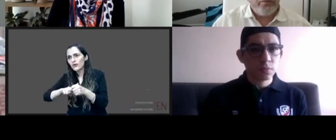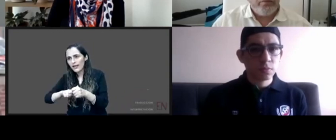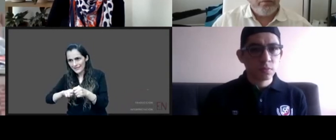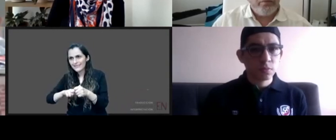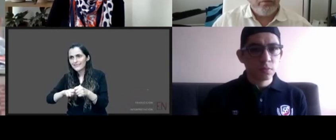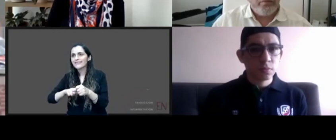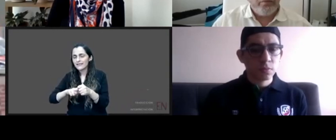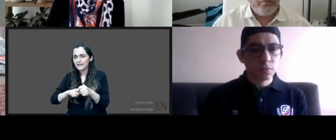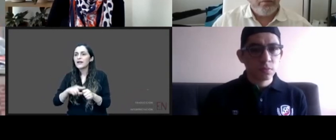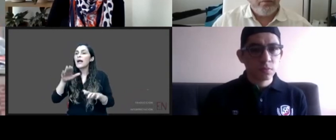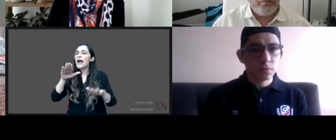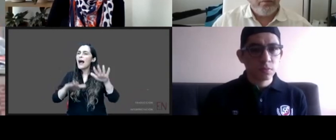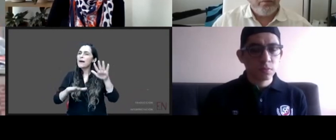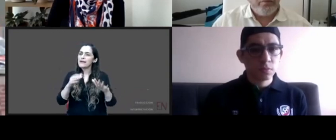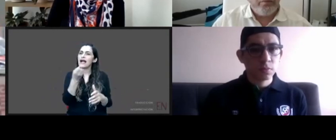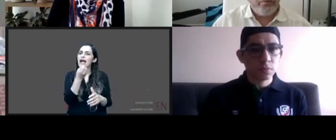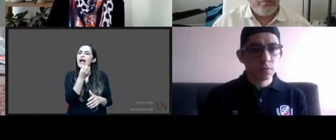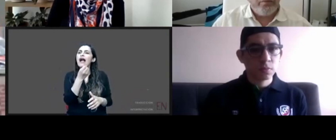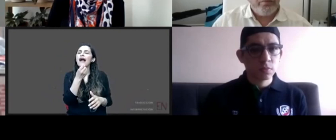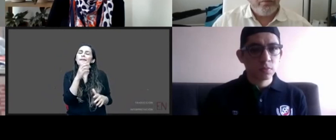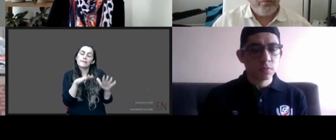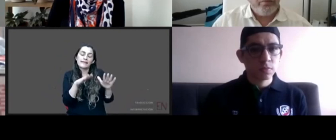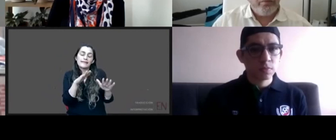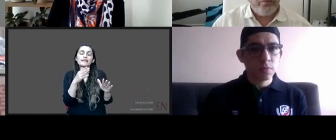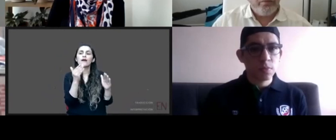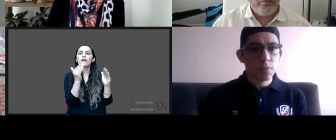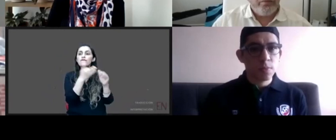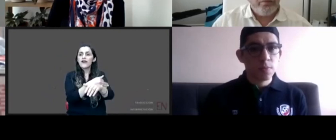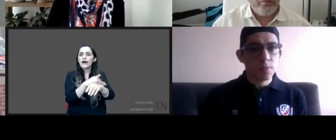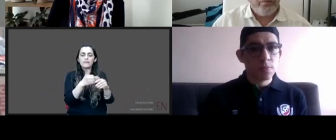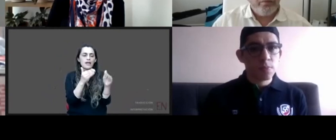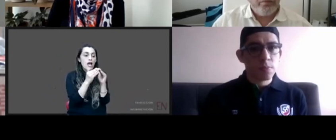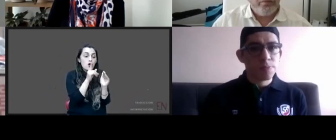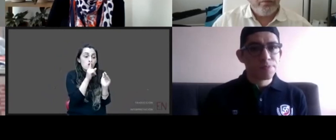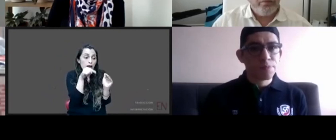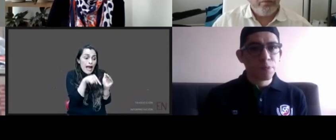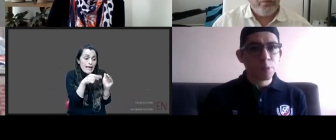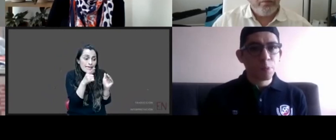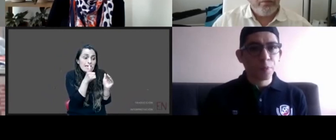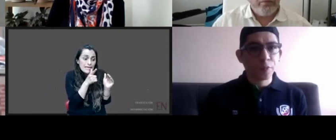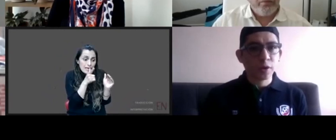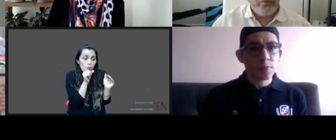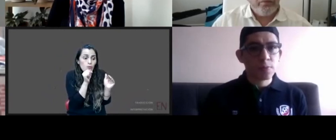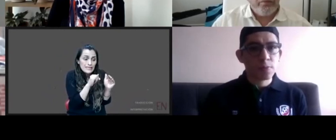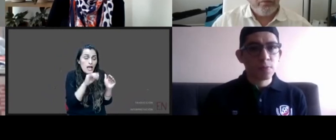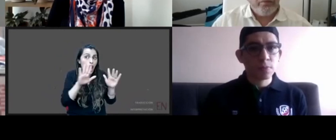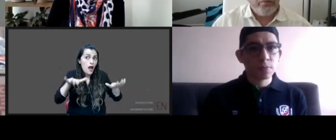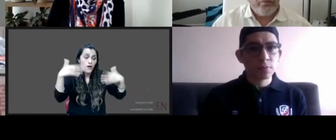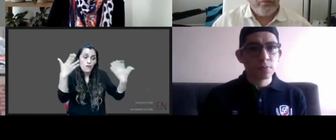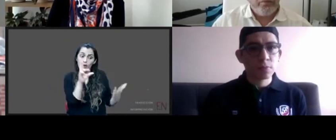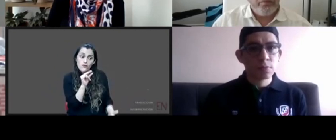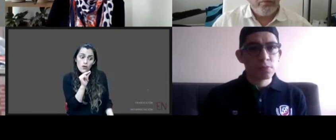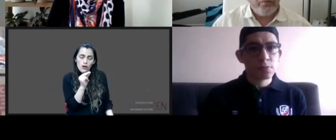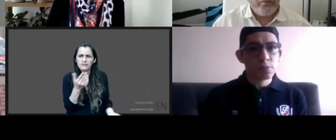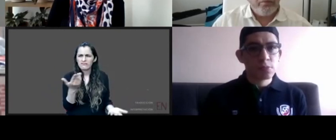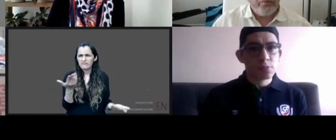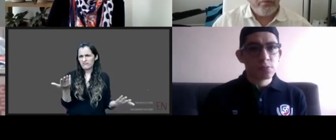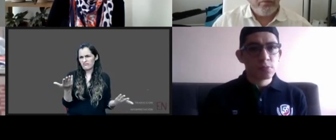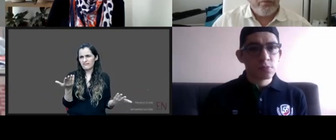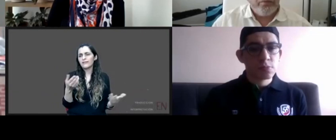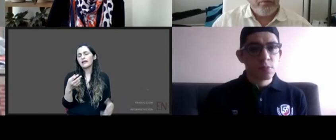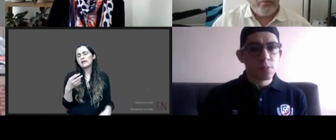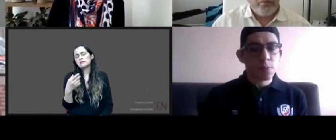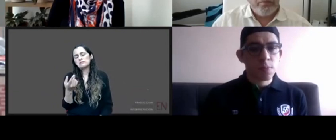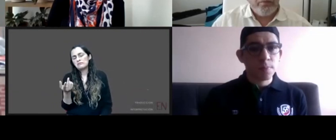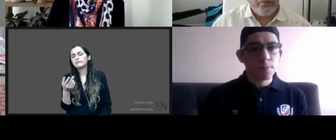público ajustémonos a la hegemonía. Yo creo que eso nos da un muy, muy buen panorama, además de los